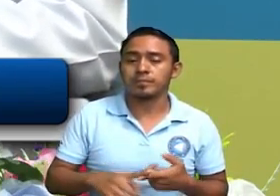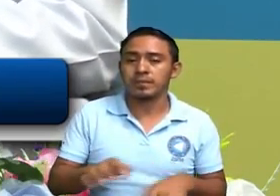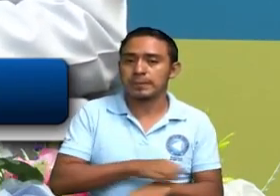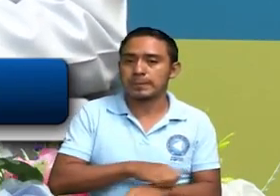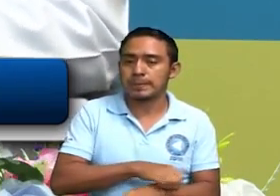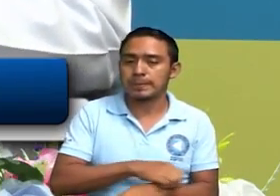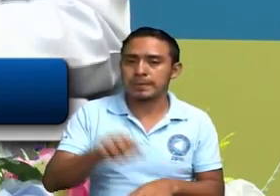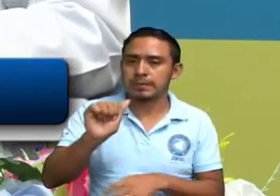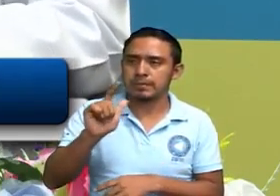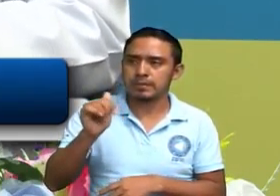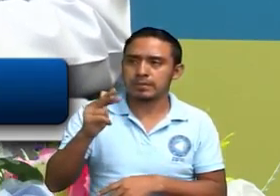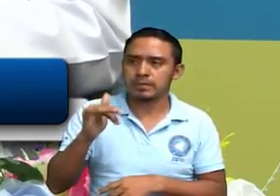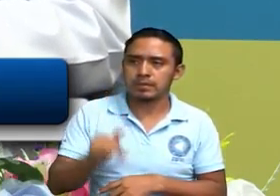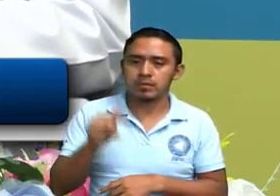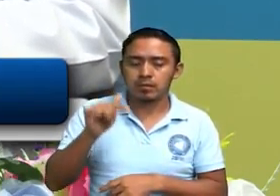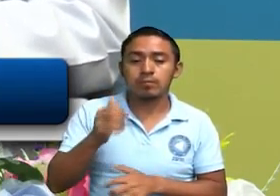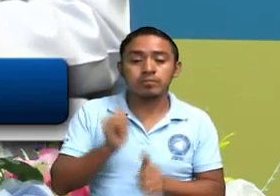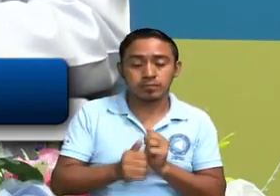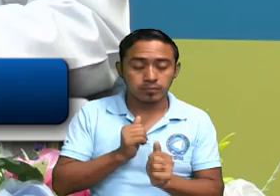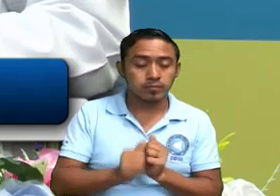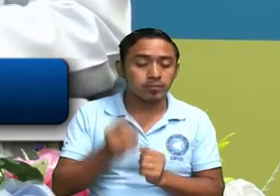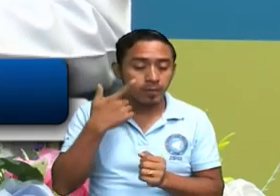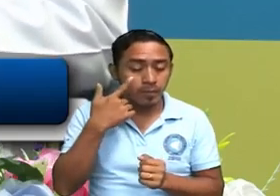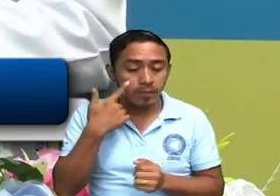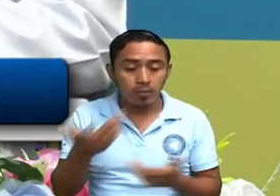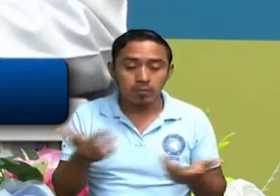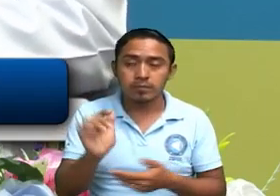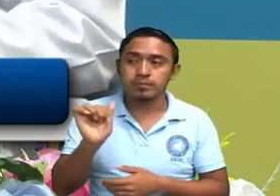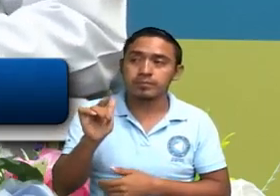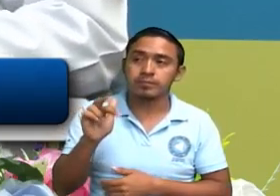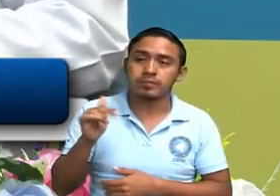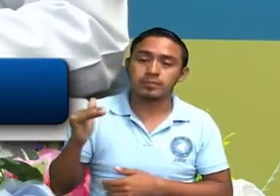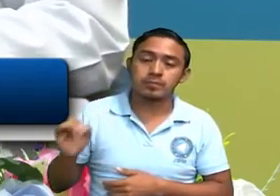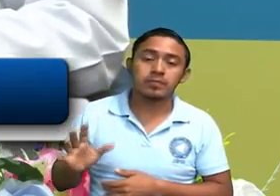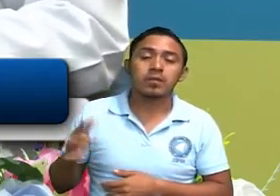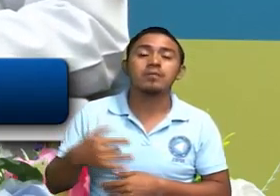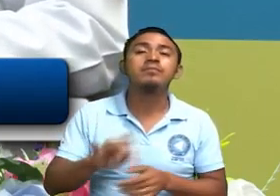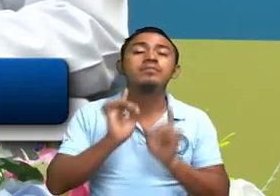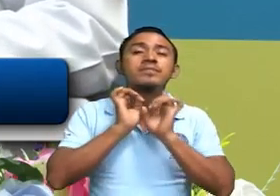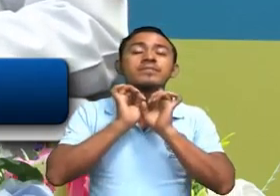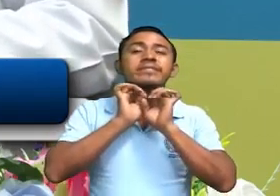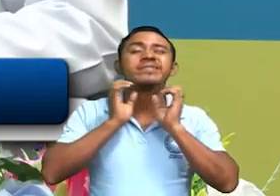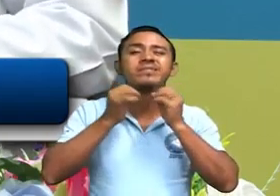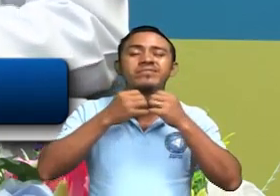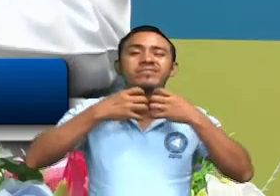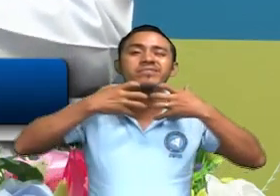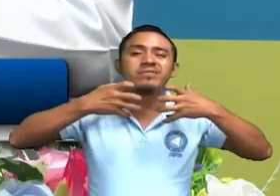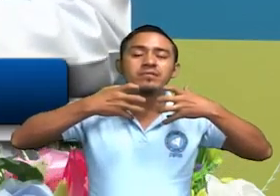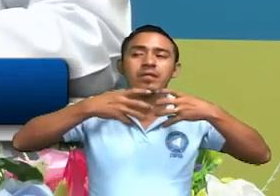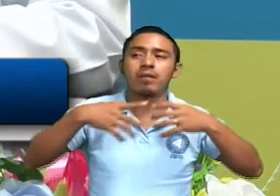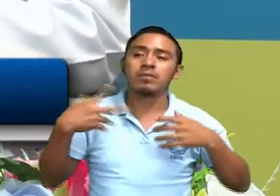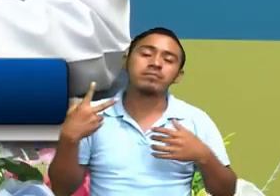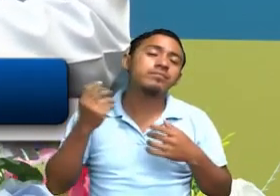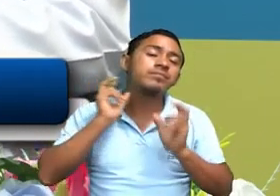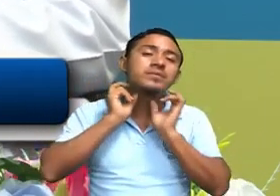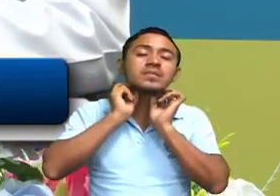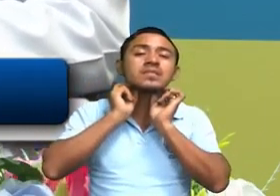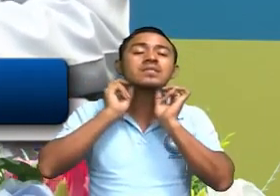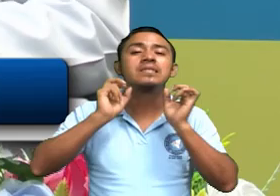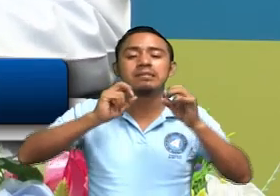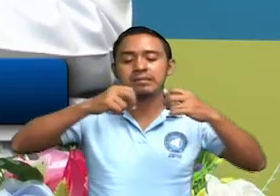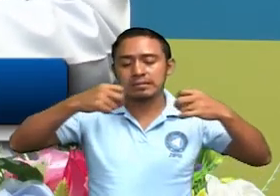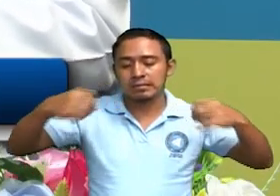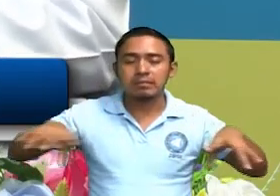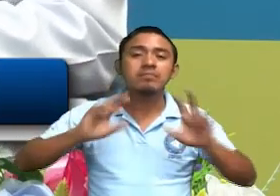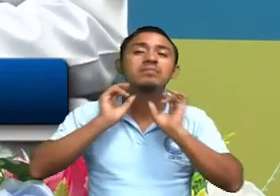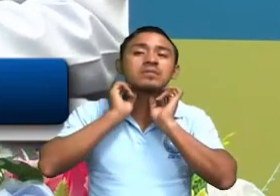por ejemplo, pues hay que tratar su problema alérgico. Si tiene, por ejemplo, las amígdalas grandes, entonces pues se le quita sus amígdalas grandes